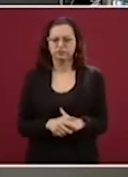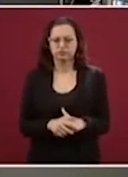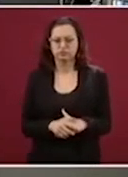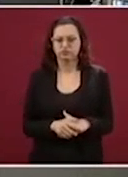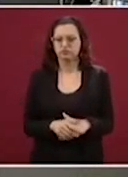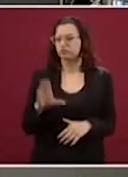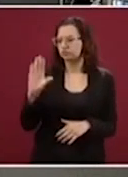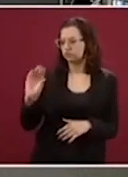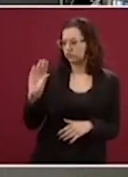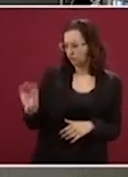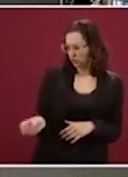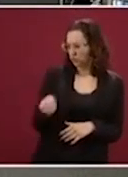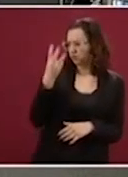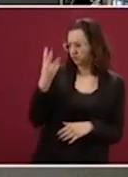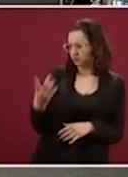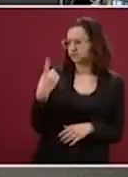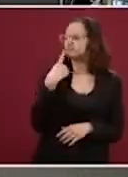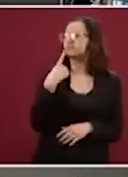93.